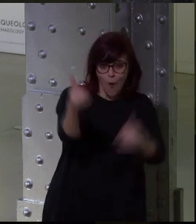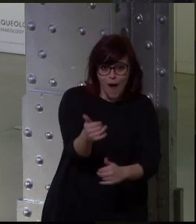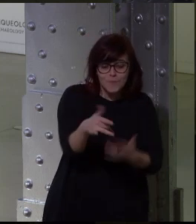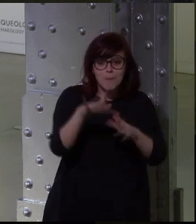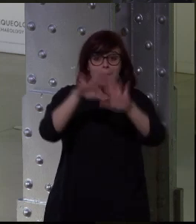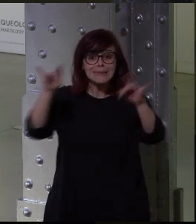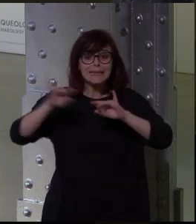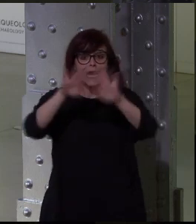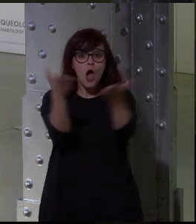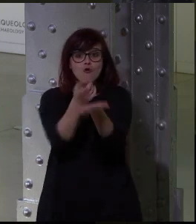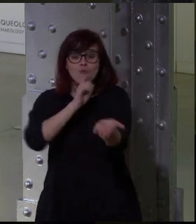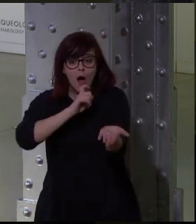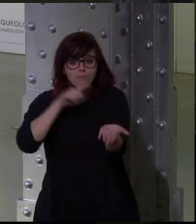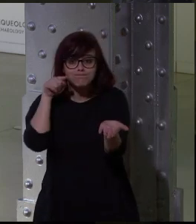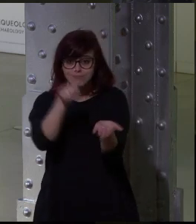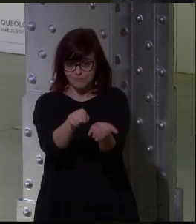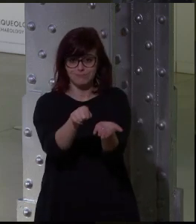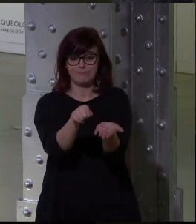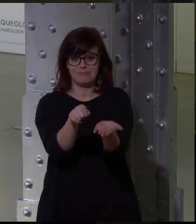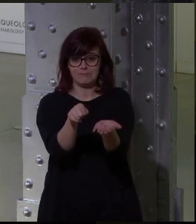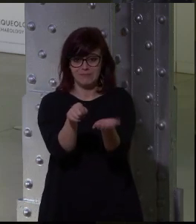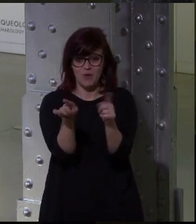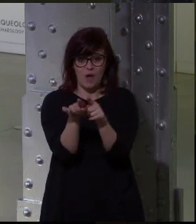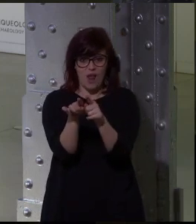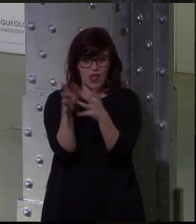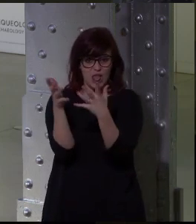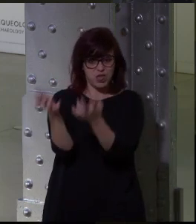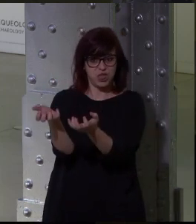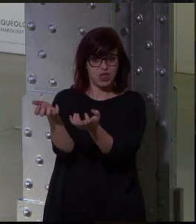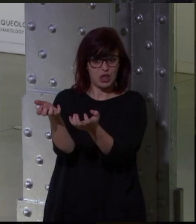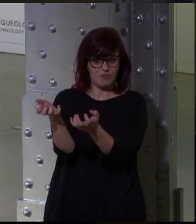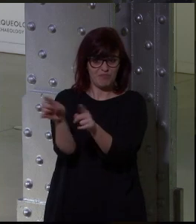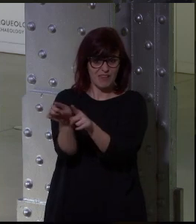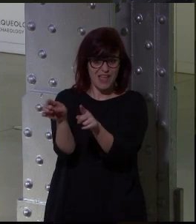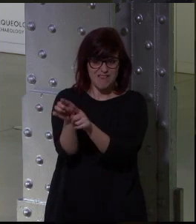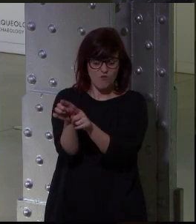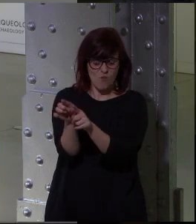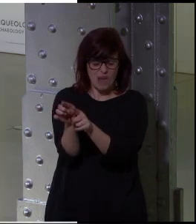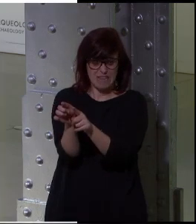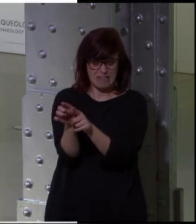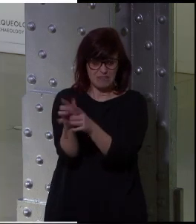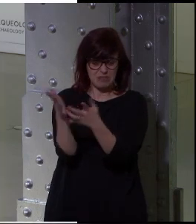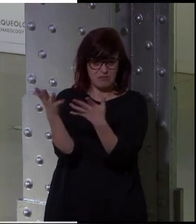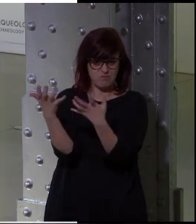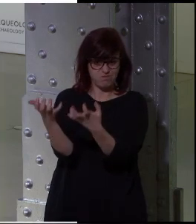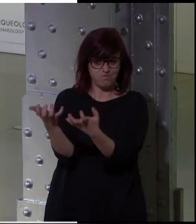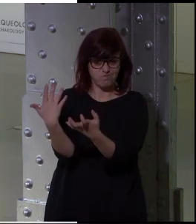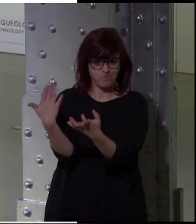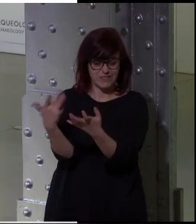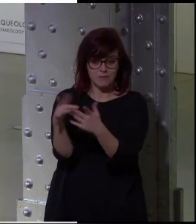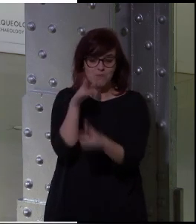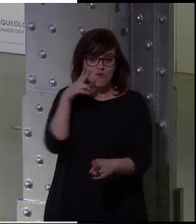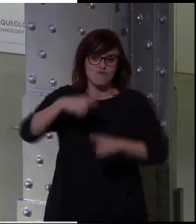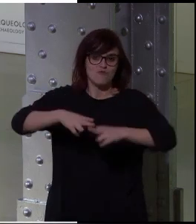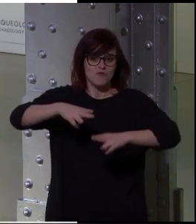el planeta Tierra. Sería así, Mordor. Así realmente es cuando debemos